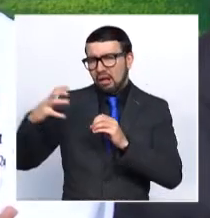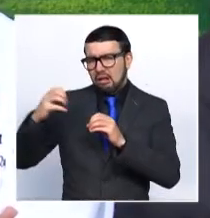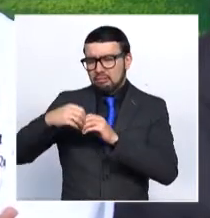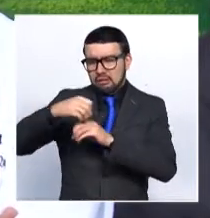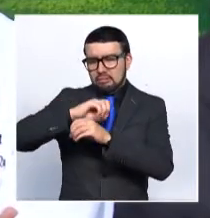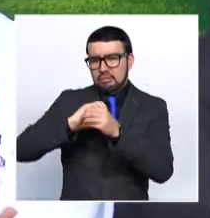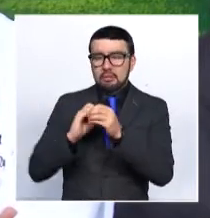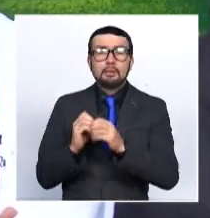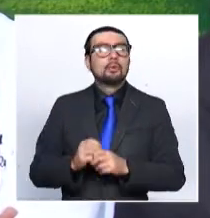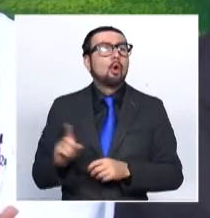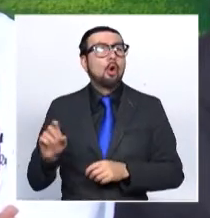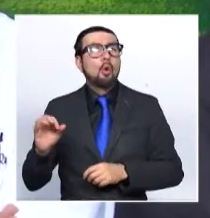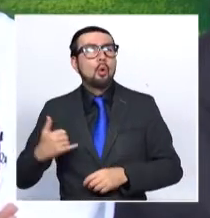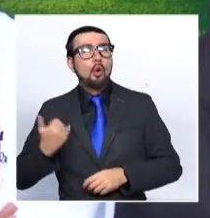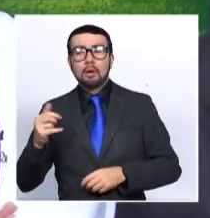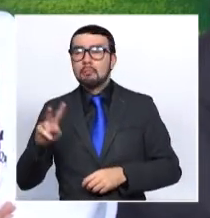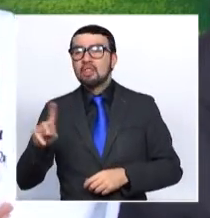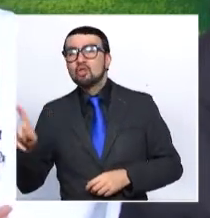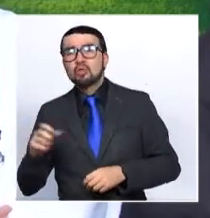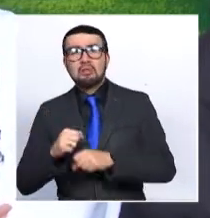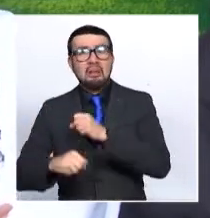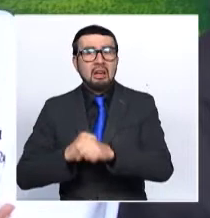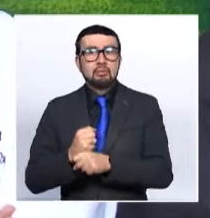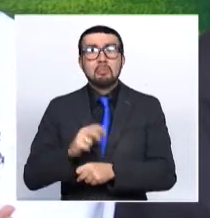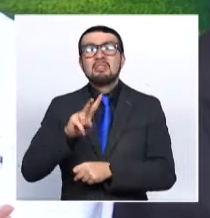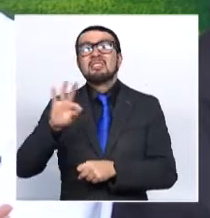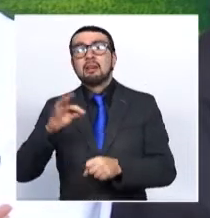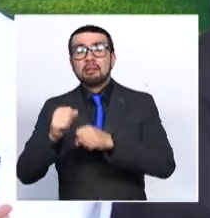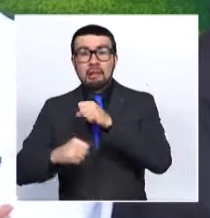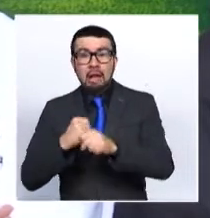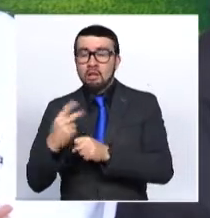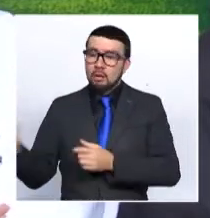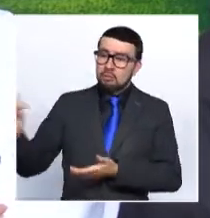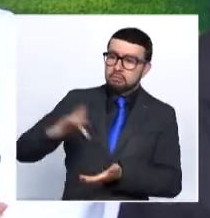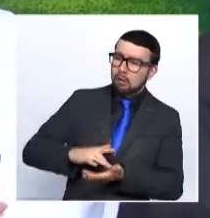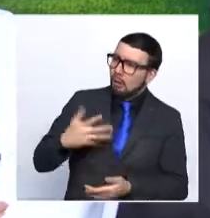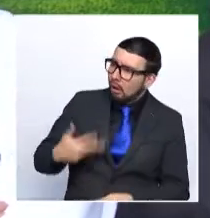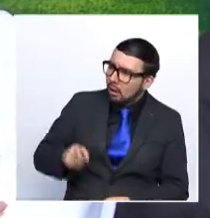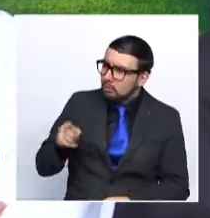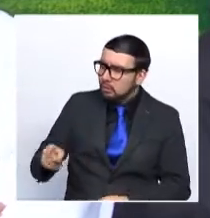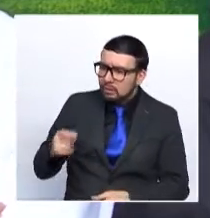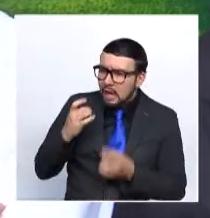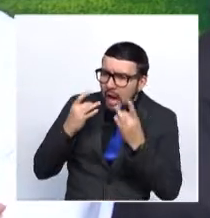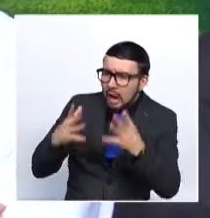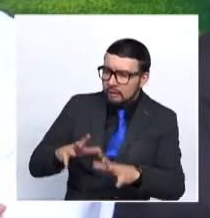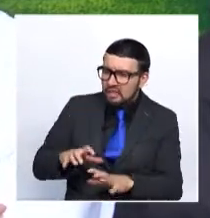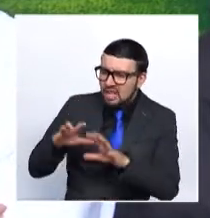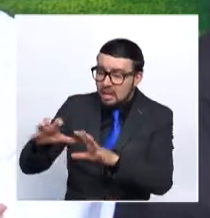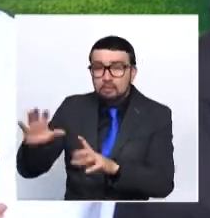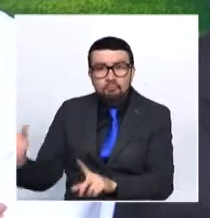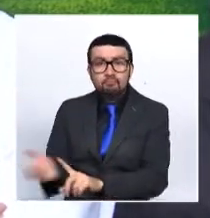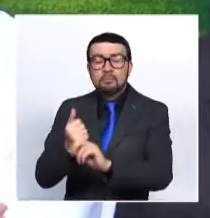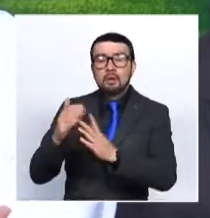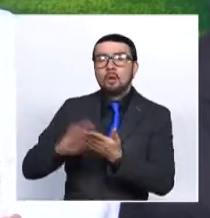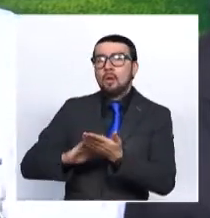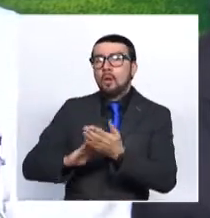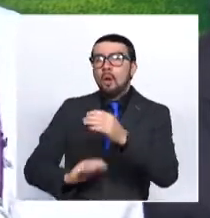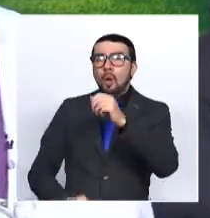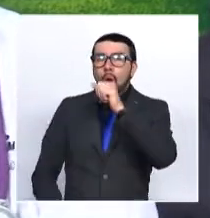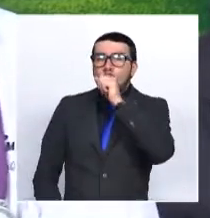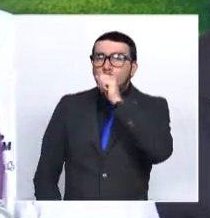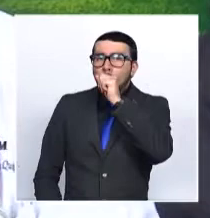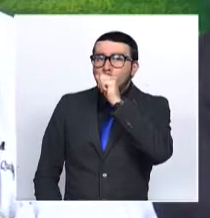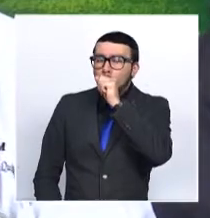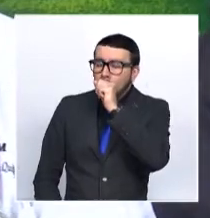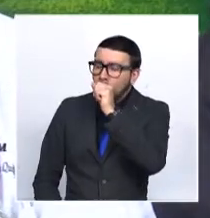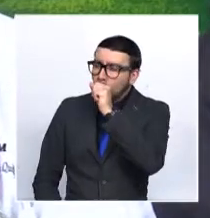hablando muy jóvenes de 21, 22, 23 años, con lesiones importantísimas de alto grado, en el cuello uterino,